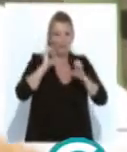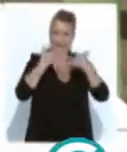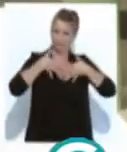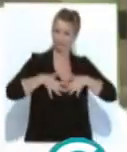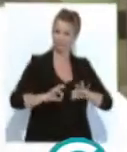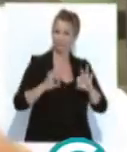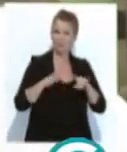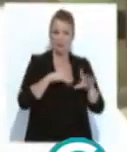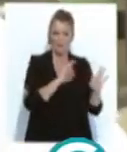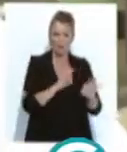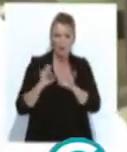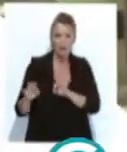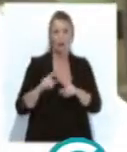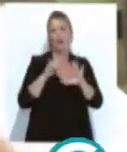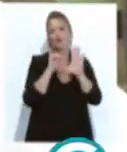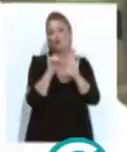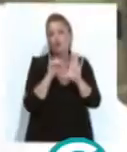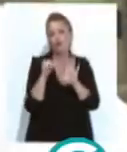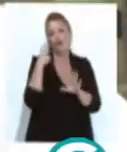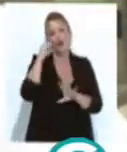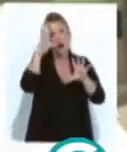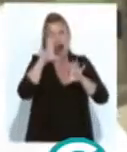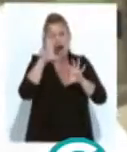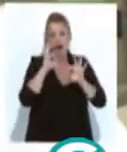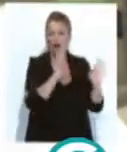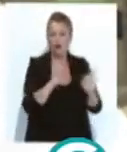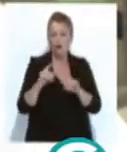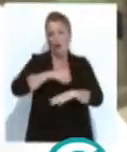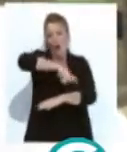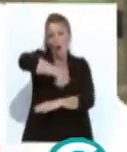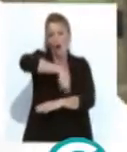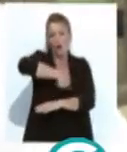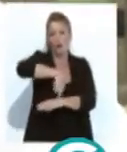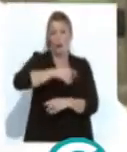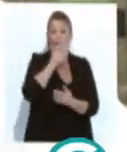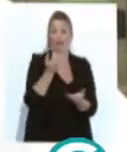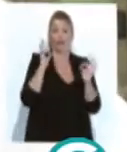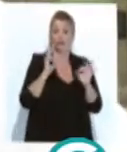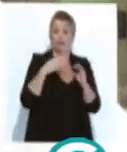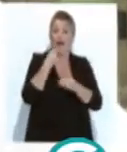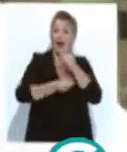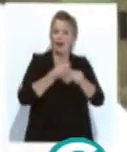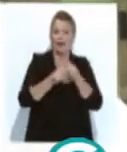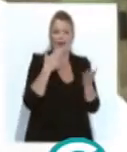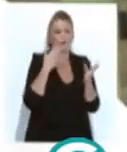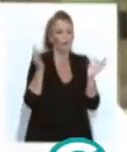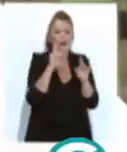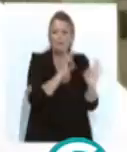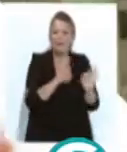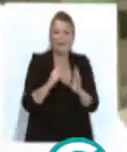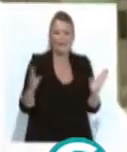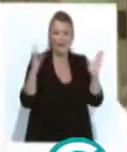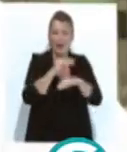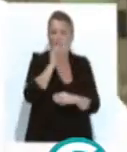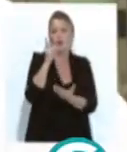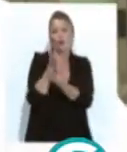que estar preparándonos con vídeos YouTube durante muchísimas horas, que al fin y al cabo cuando bajamos no nos da para nada, y hay compañeros que están